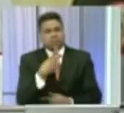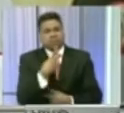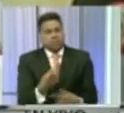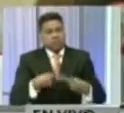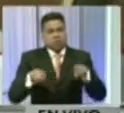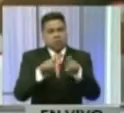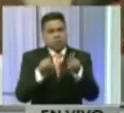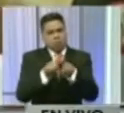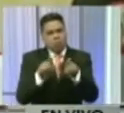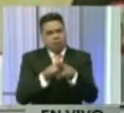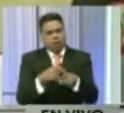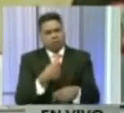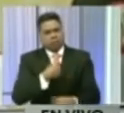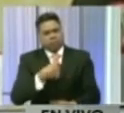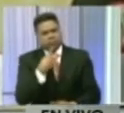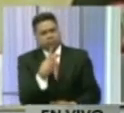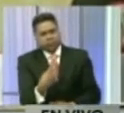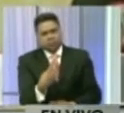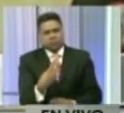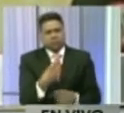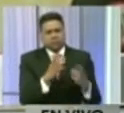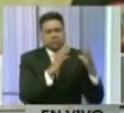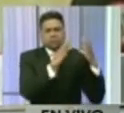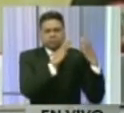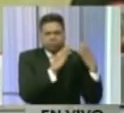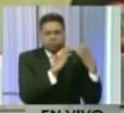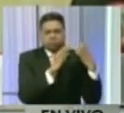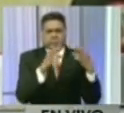sentíamos que no era fácil, ellos la vieron más fácil para ellos.